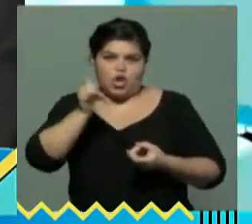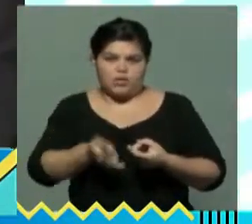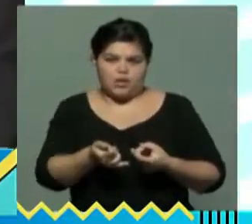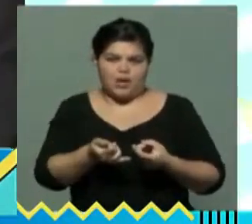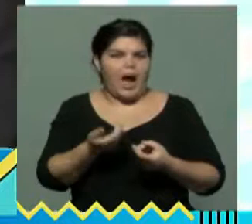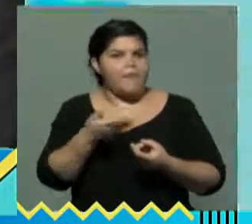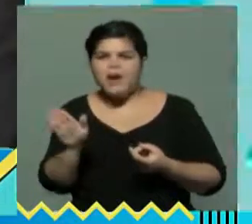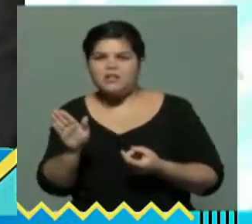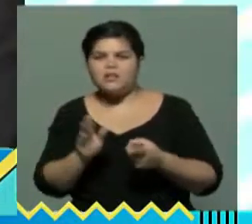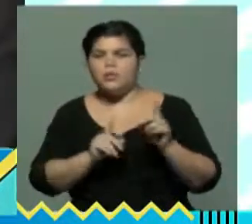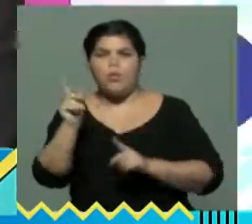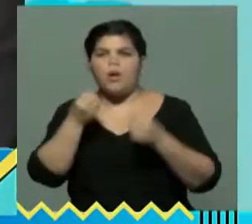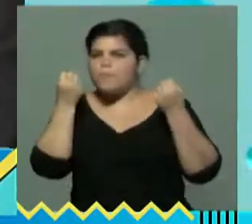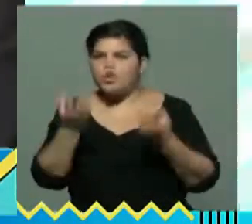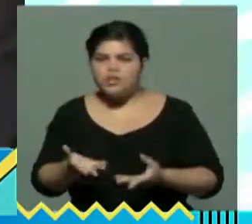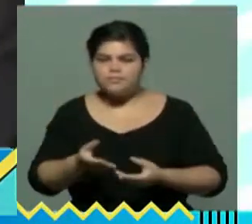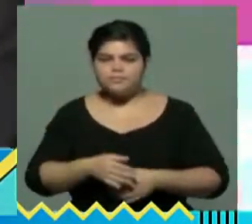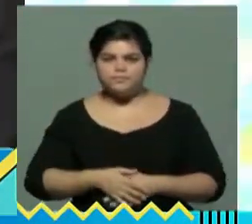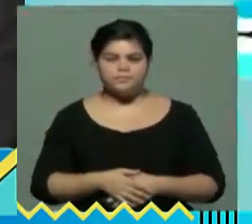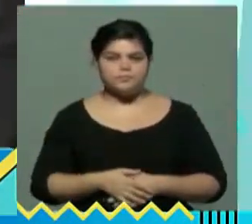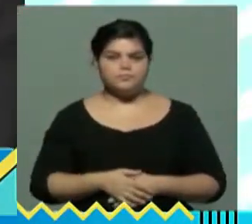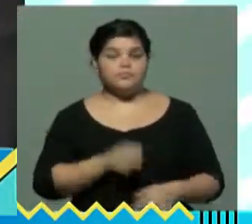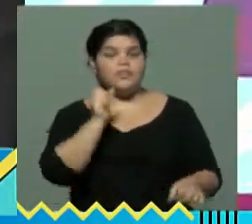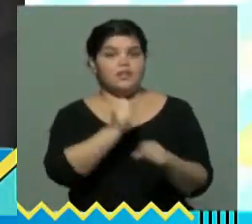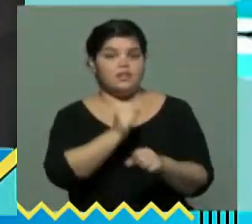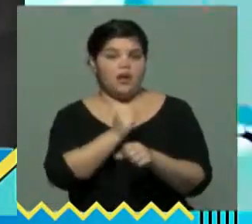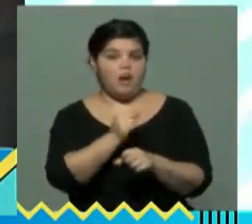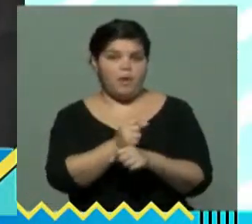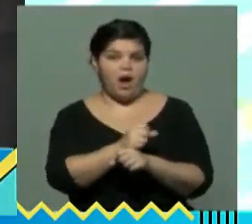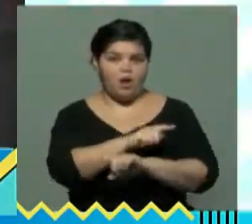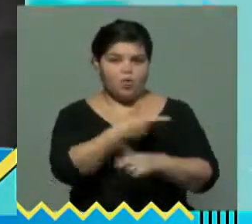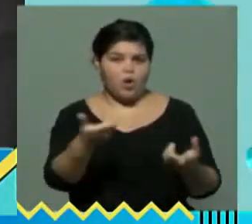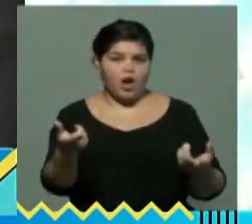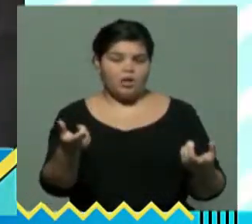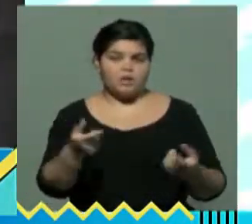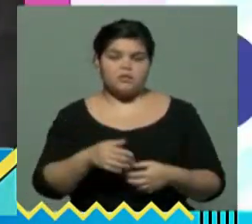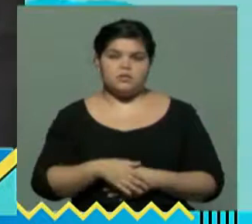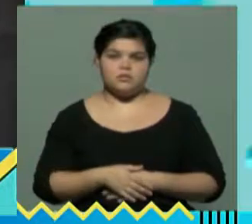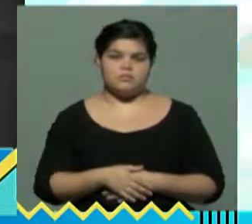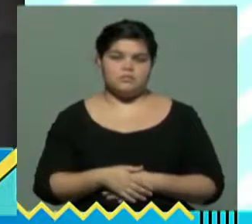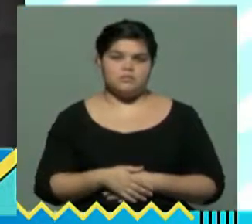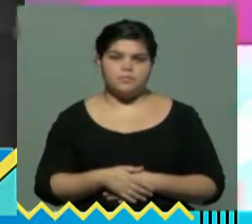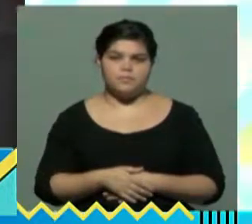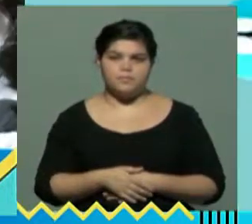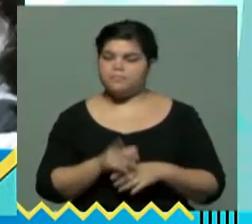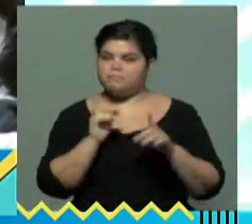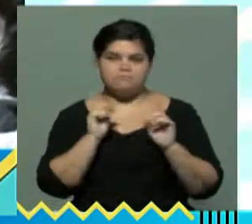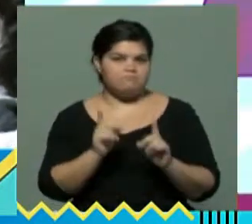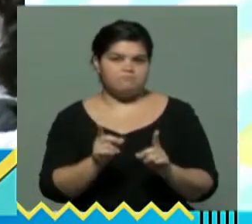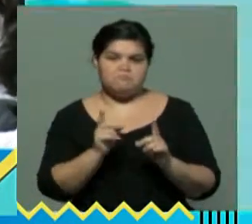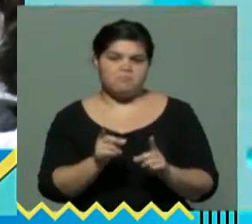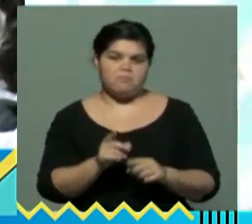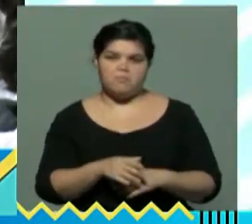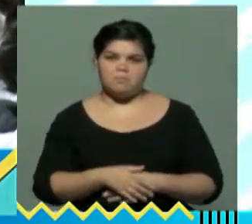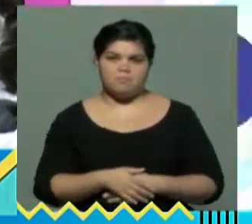Mire, las causas del desempleo son también las mismas que lo clasifican